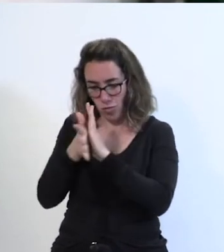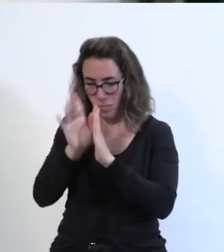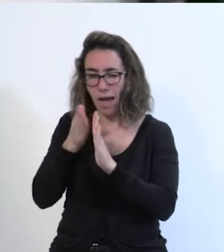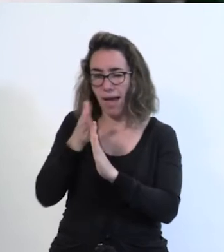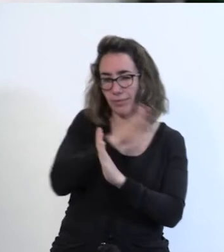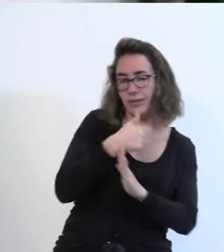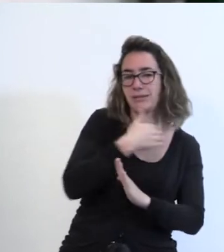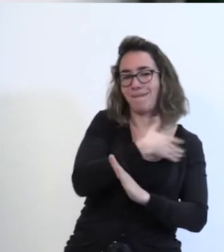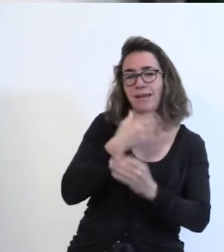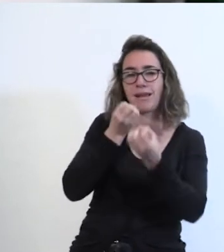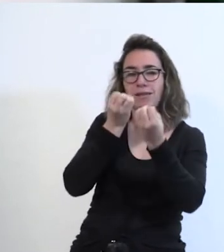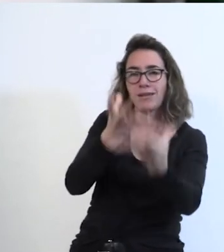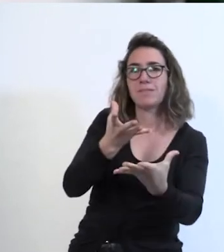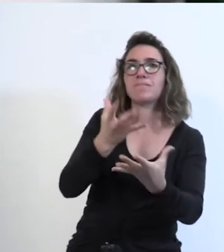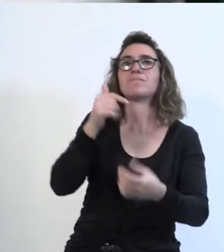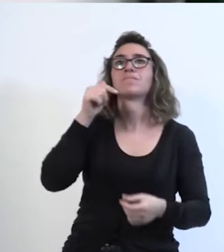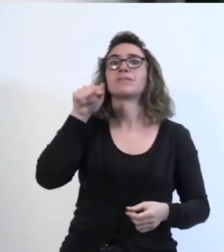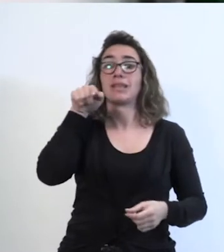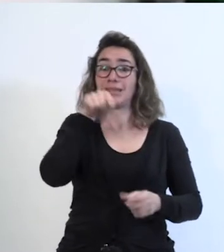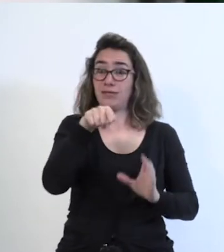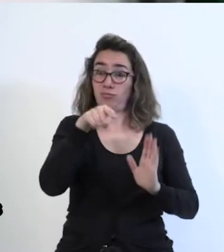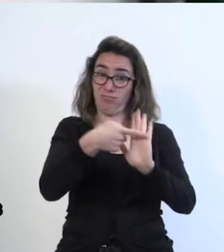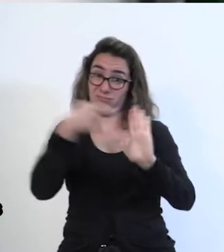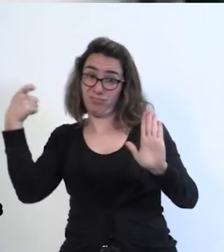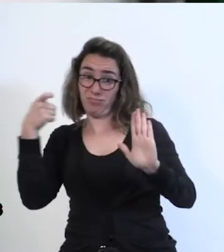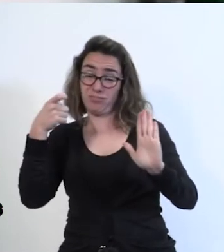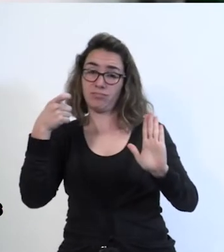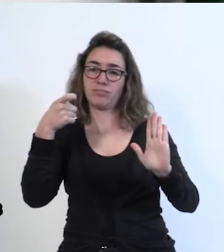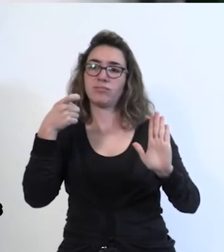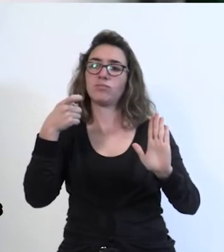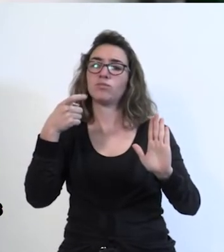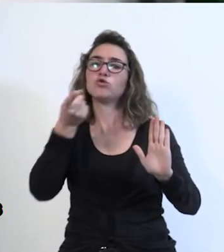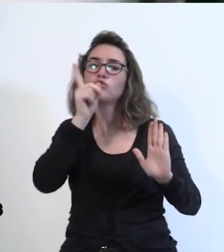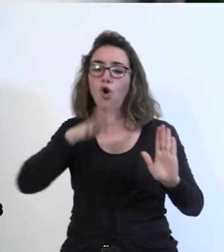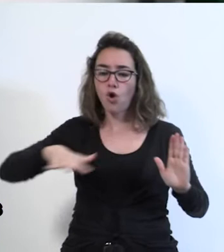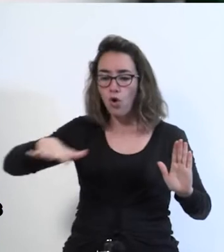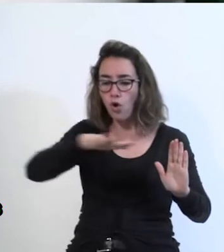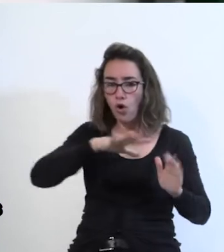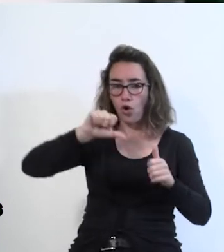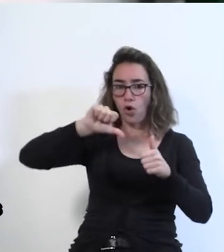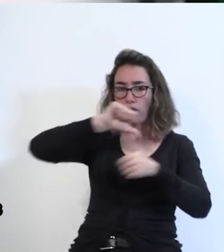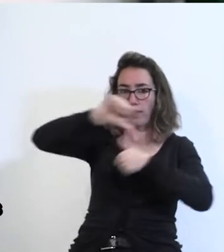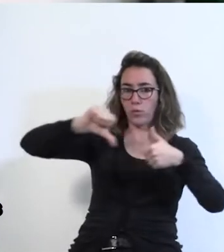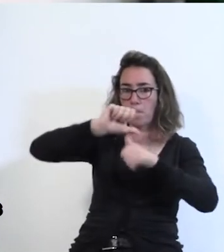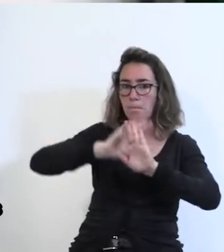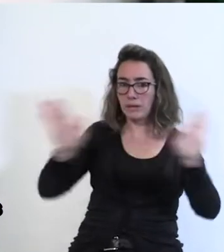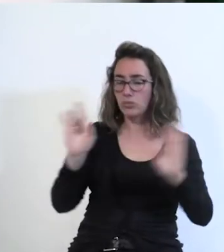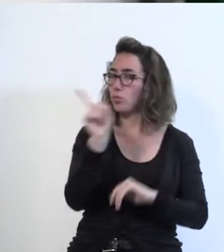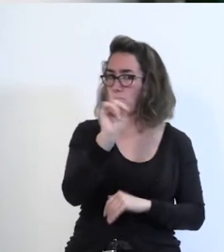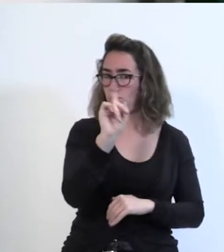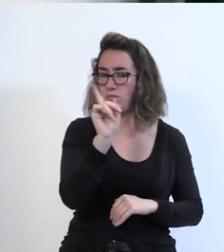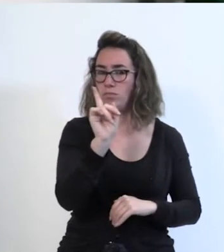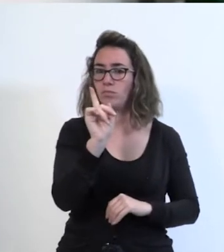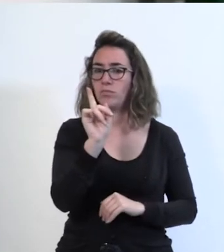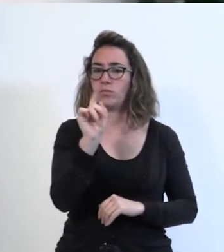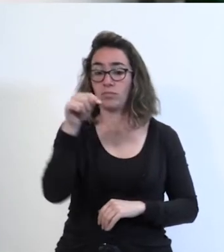yo quisiera decir que esta no es una voluntad que se queda solo en los países del Istmo centroamericano.